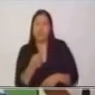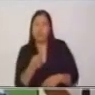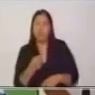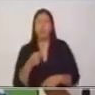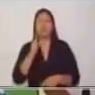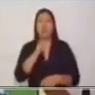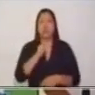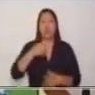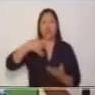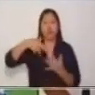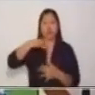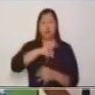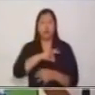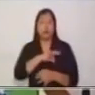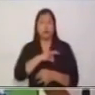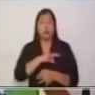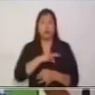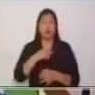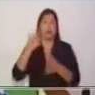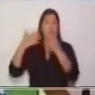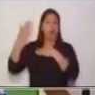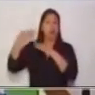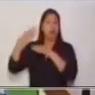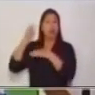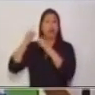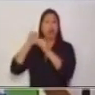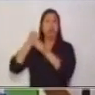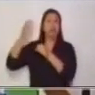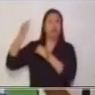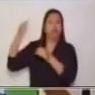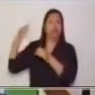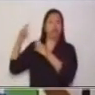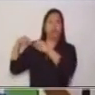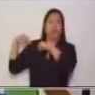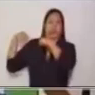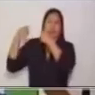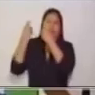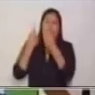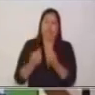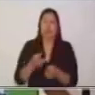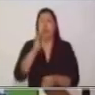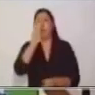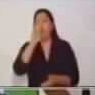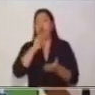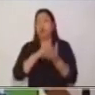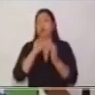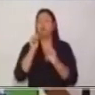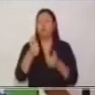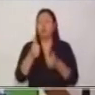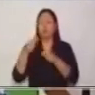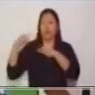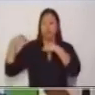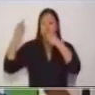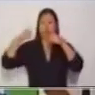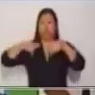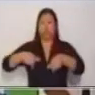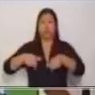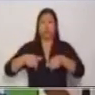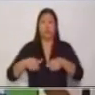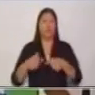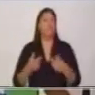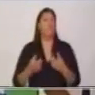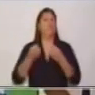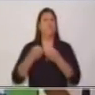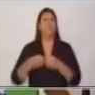redes sociales vienen observando desde hace varios años, al menos desde 2015. Una tendencia progresiva de pérdida de